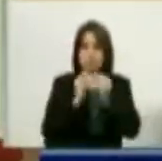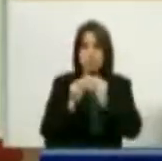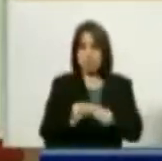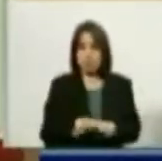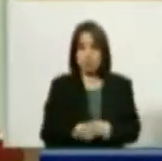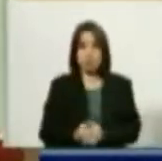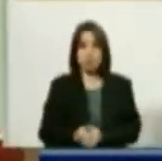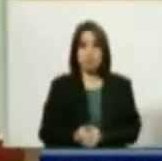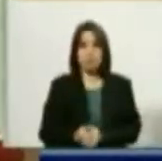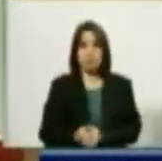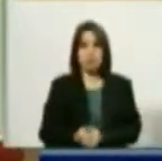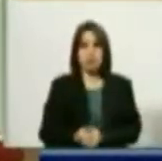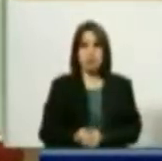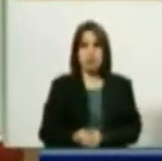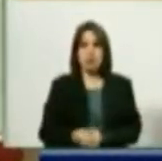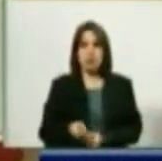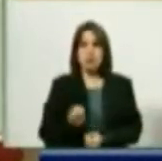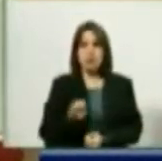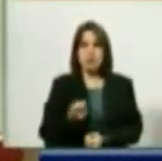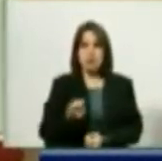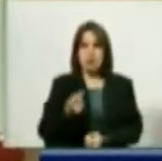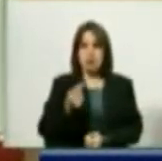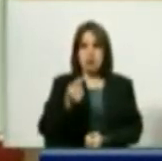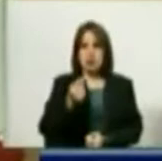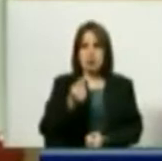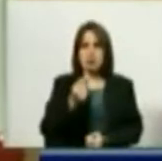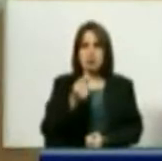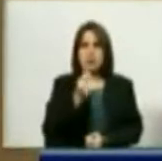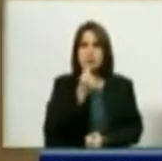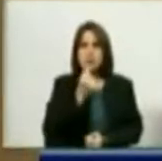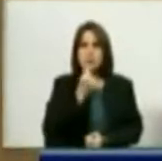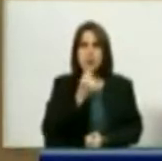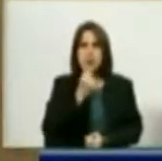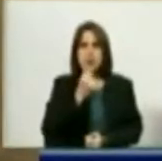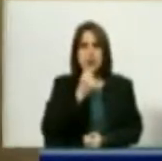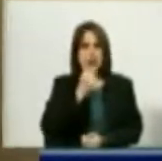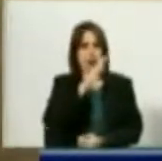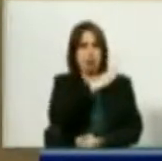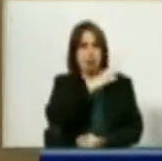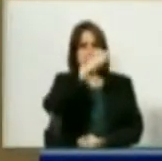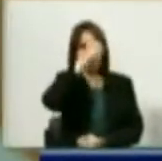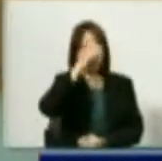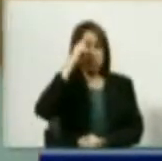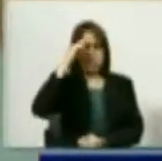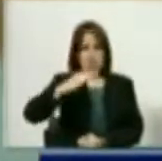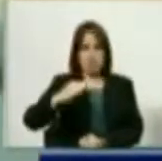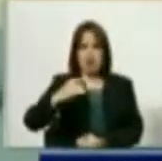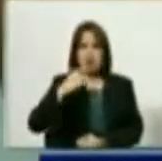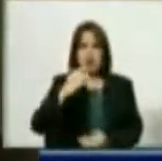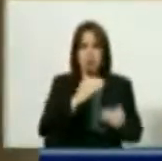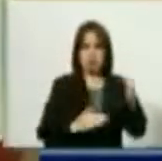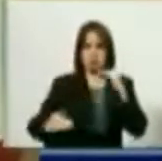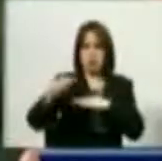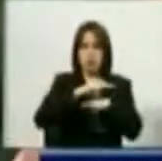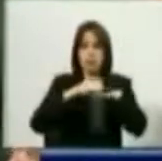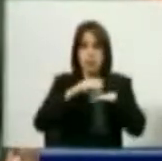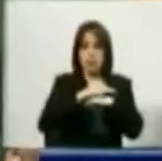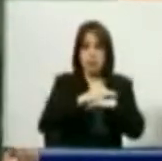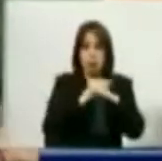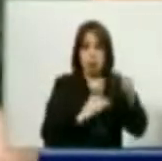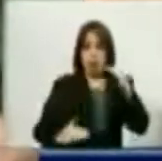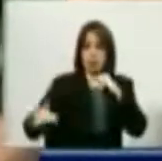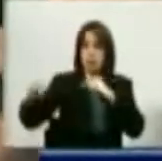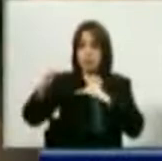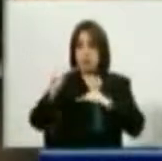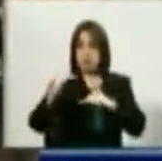Vladimir padrino 2016 profesionales militares Fueron ascendidos por sus méritos servicios y virtudes